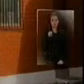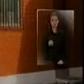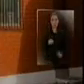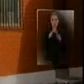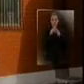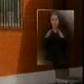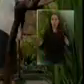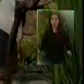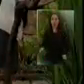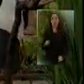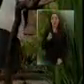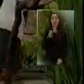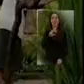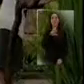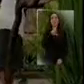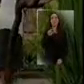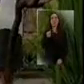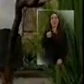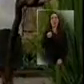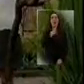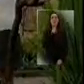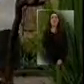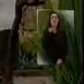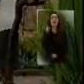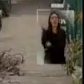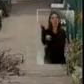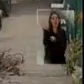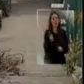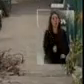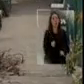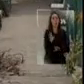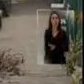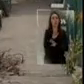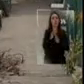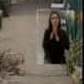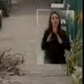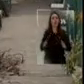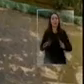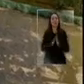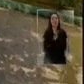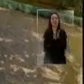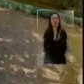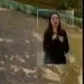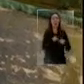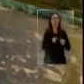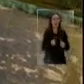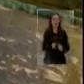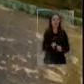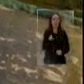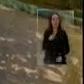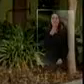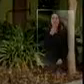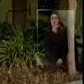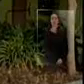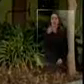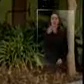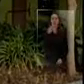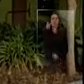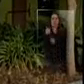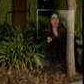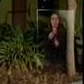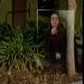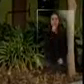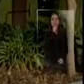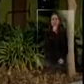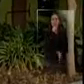Este es el hogar Villa Padre Hurtado a cargo de las hermanas salesianas del Sagrado Corazón. Aquí viven 200